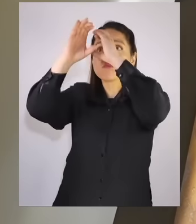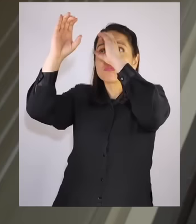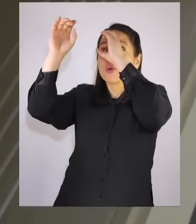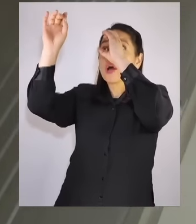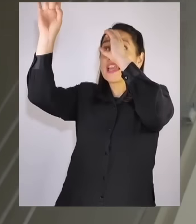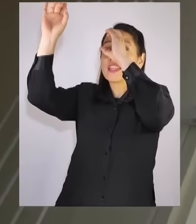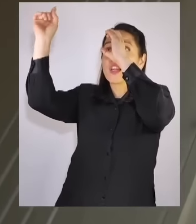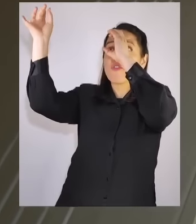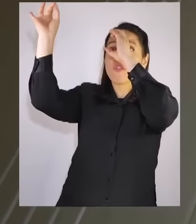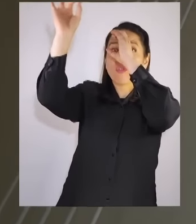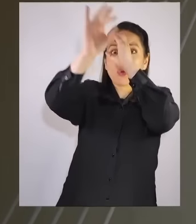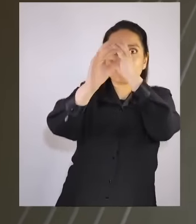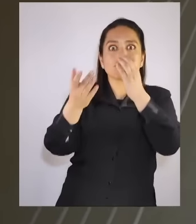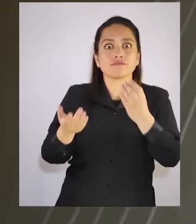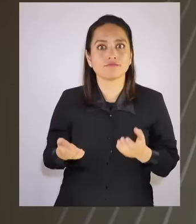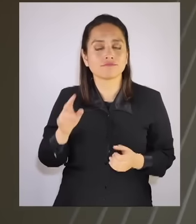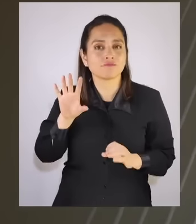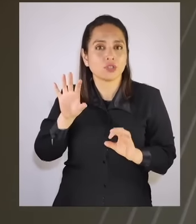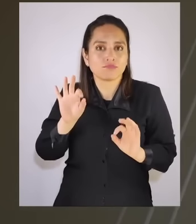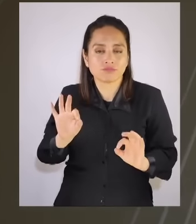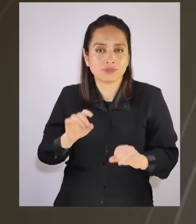cielo.